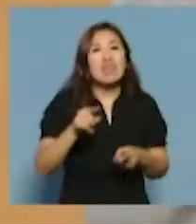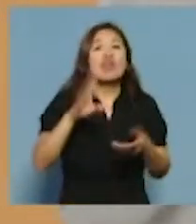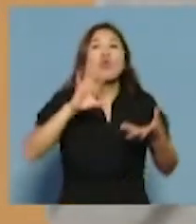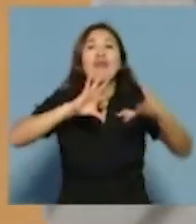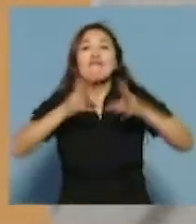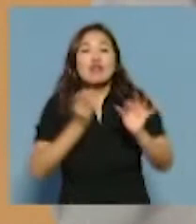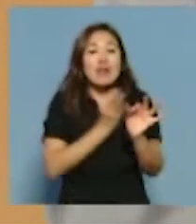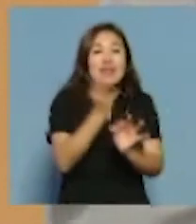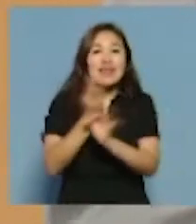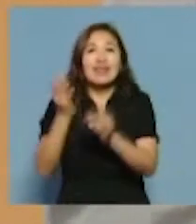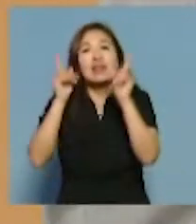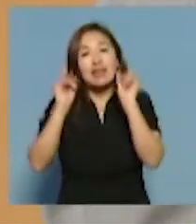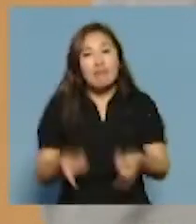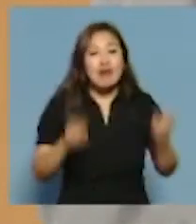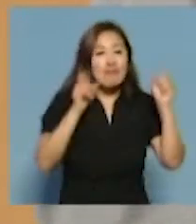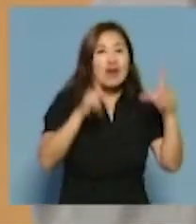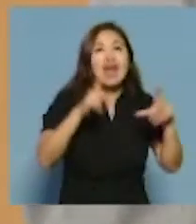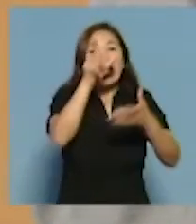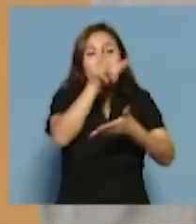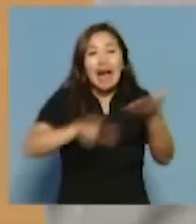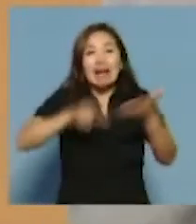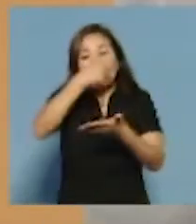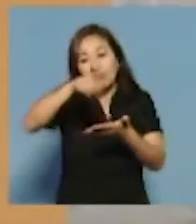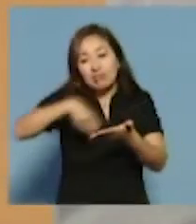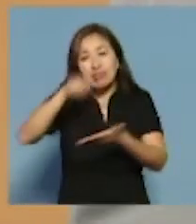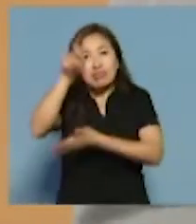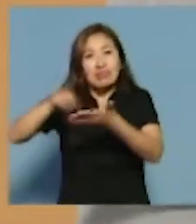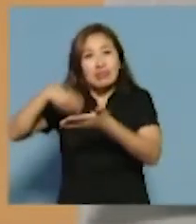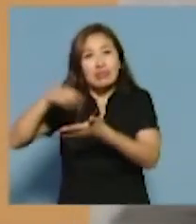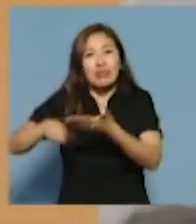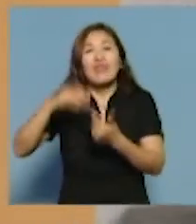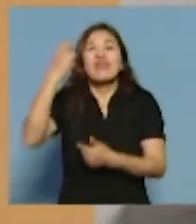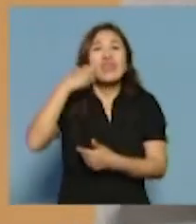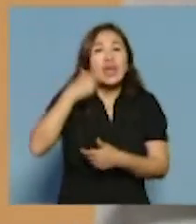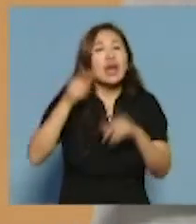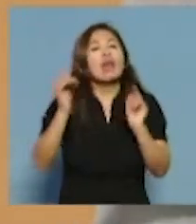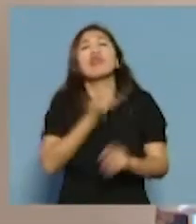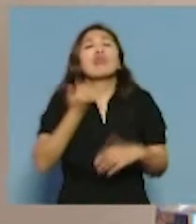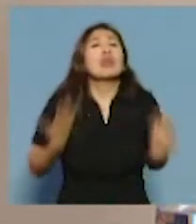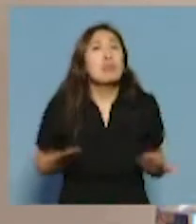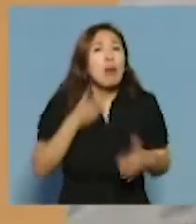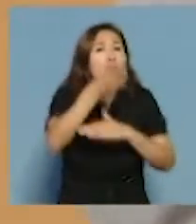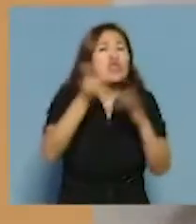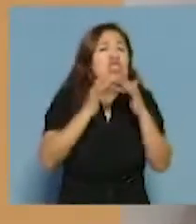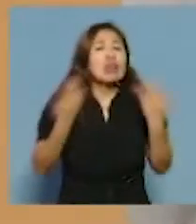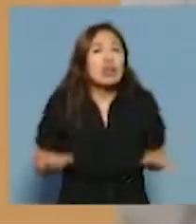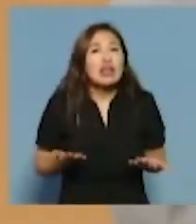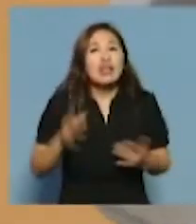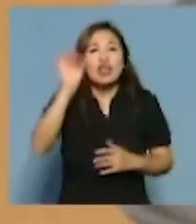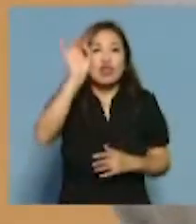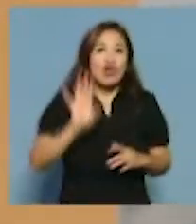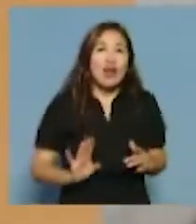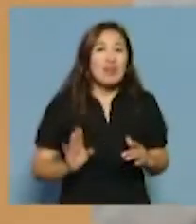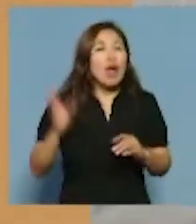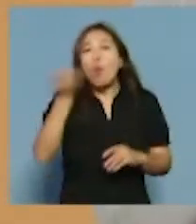y cartografía antigua referida a lo que es jujuy shooter y donde hay que ingresar y simplemente